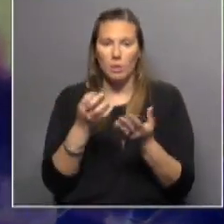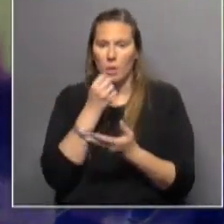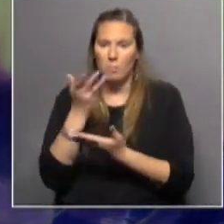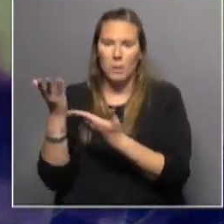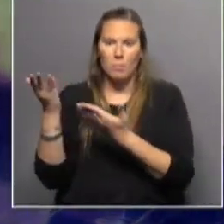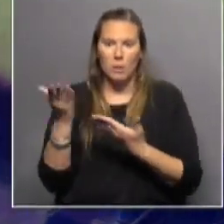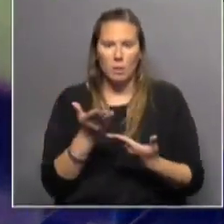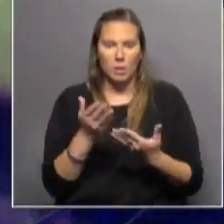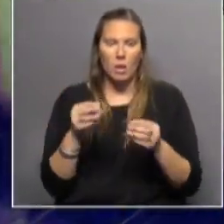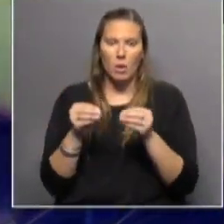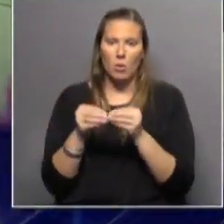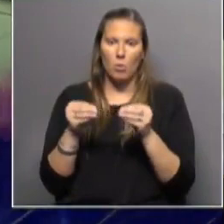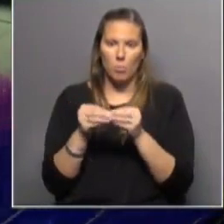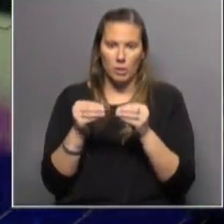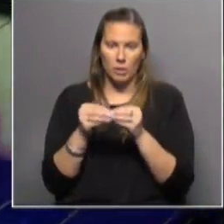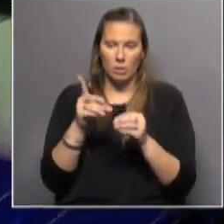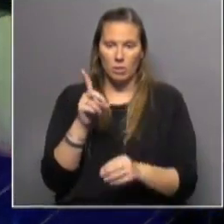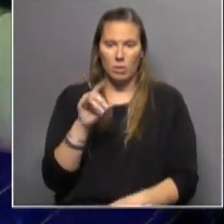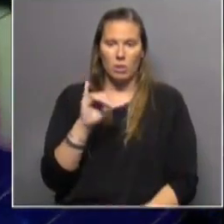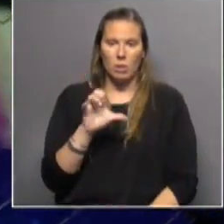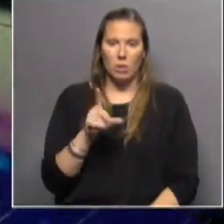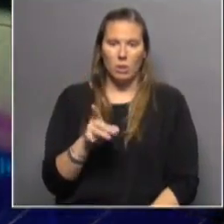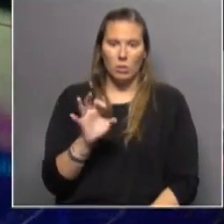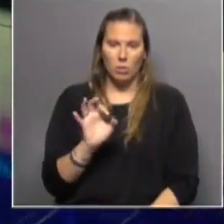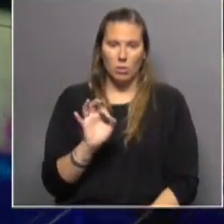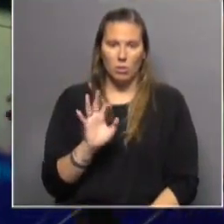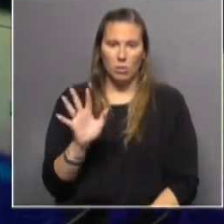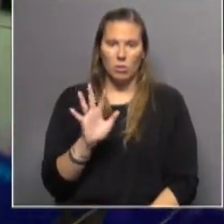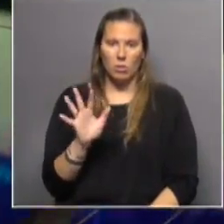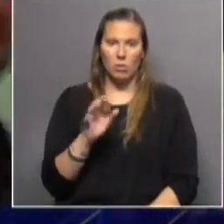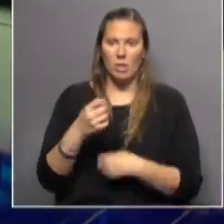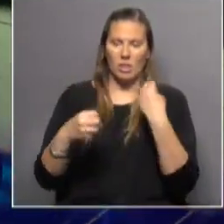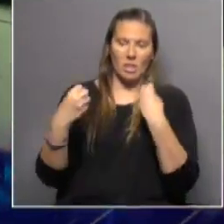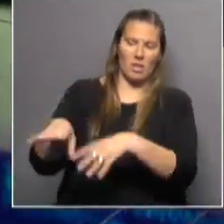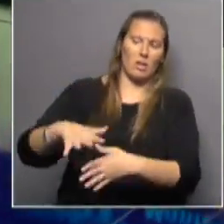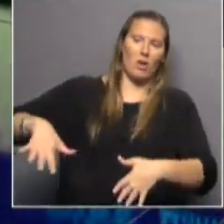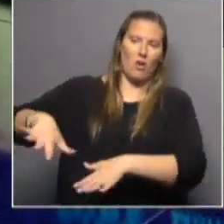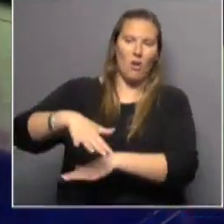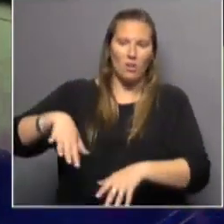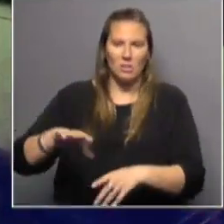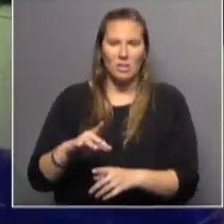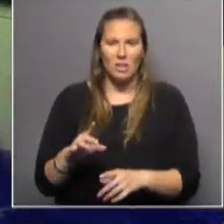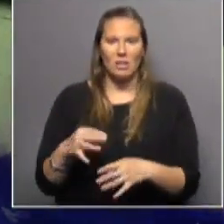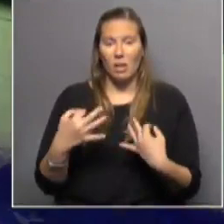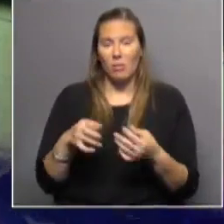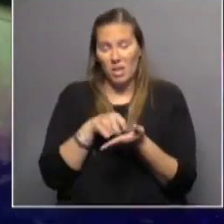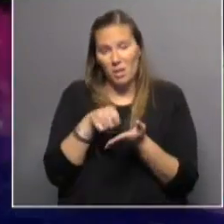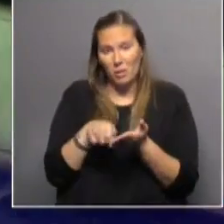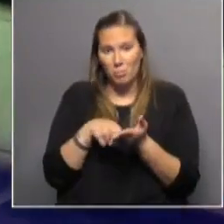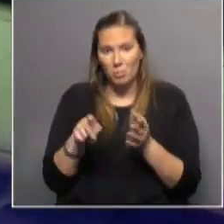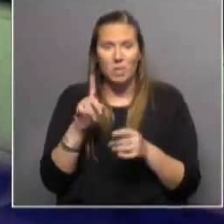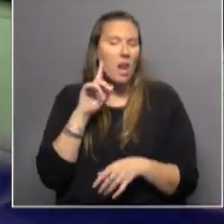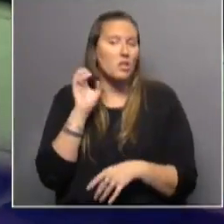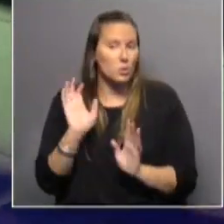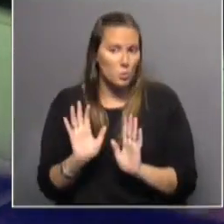bienvenida a mi compañero Diego Martini, que te dije todas mis cosas acá, ¿cómo anda? los apunten, la ayuda